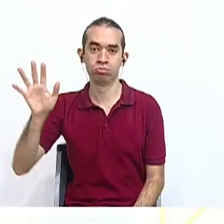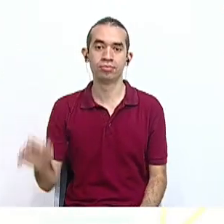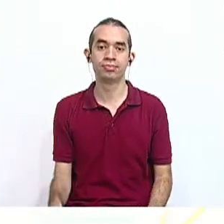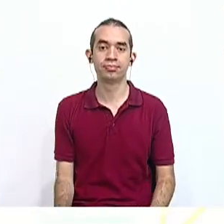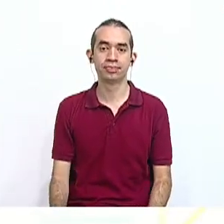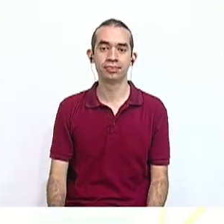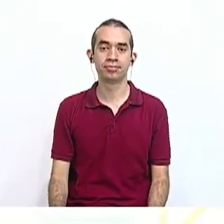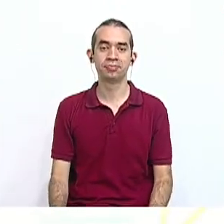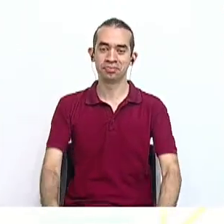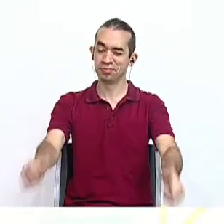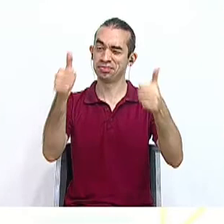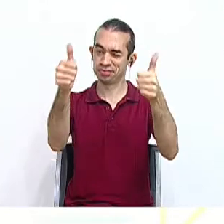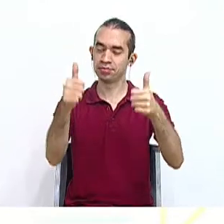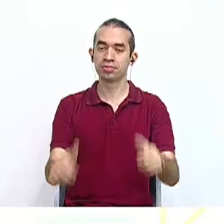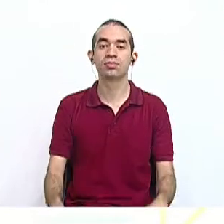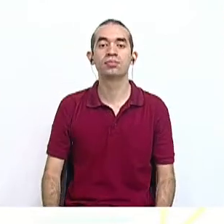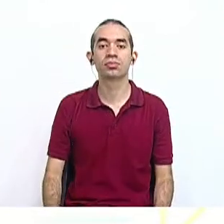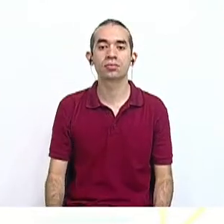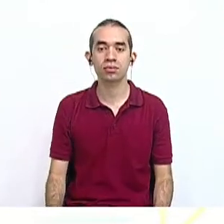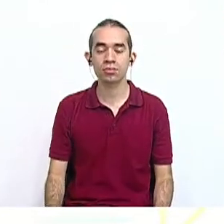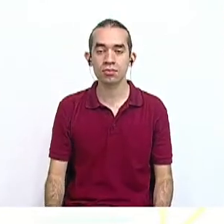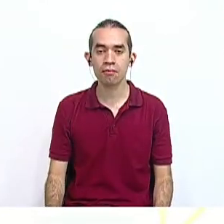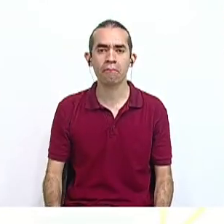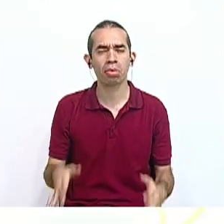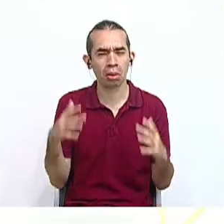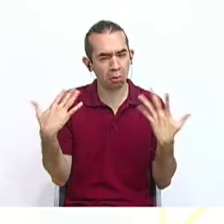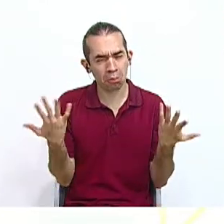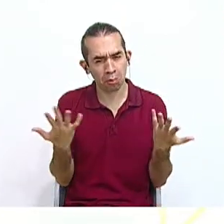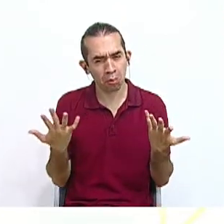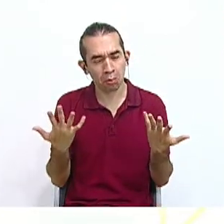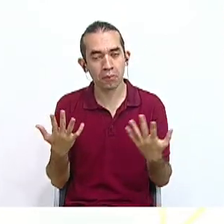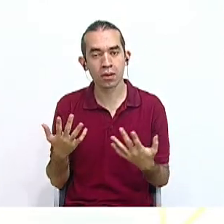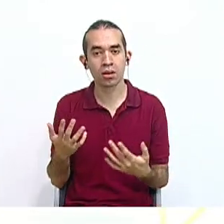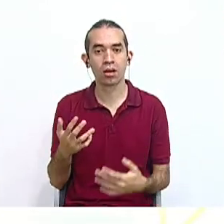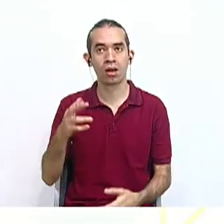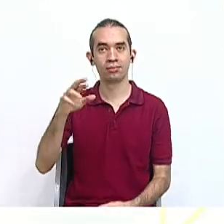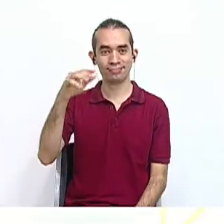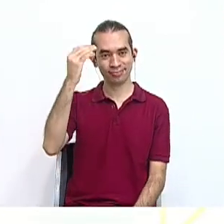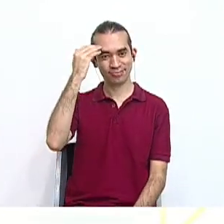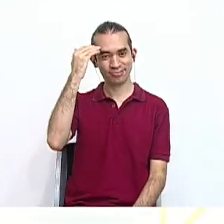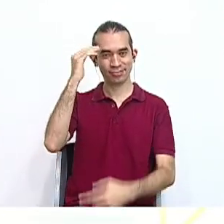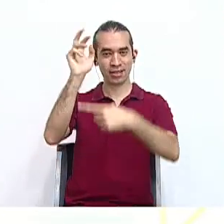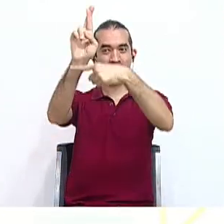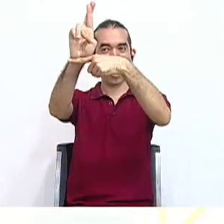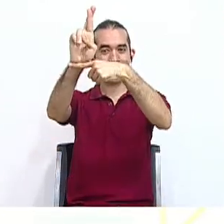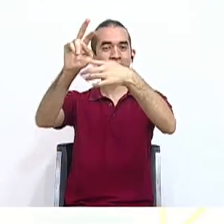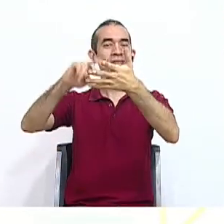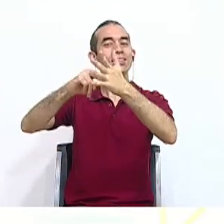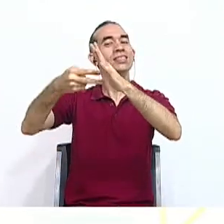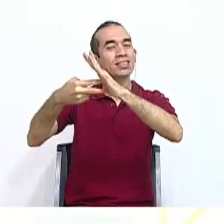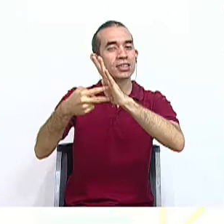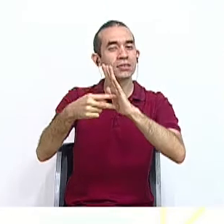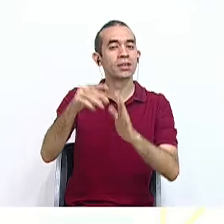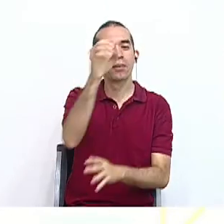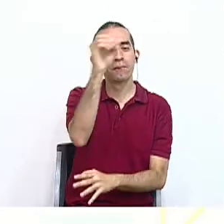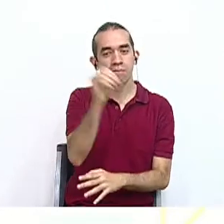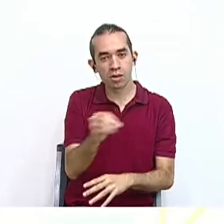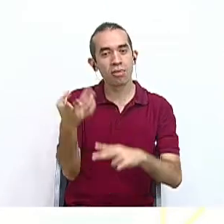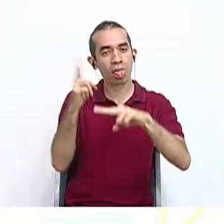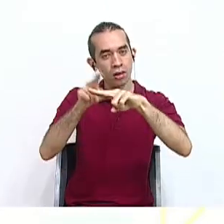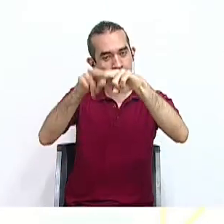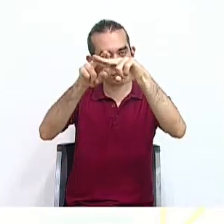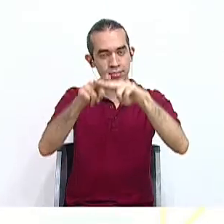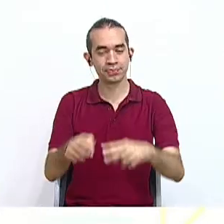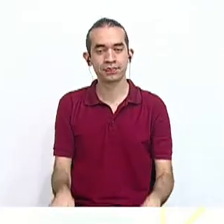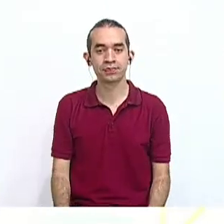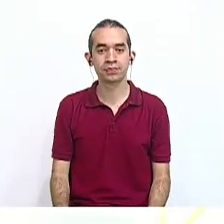0,05. Muy bien, ¿para qué nos va a utilizar esto? Para representar R, la tasa de interés. Ahora bien, acá